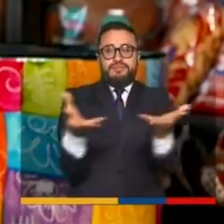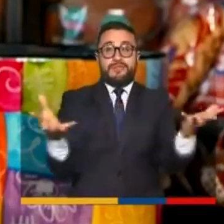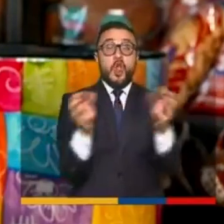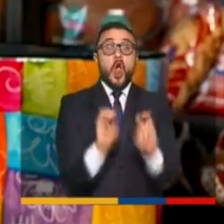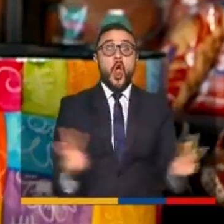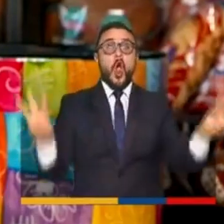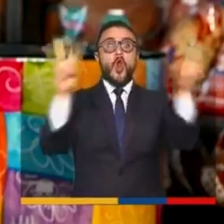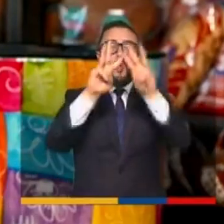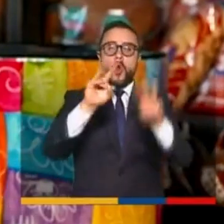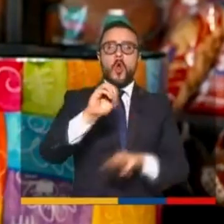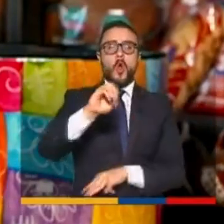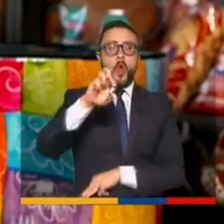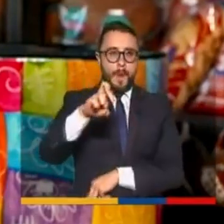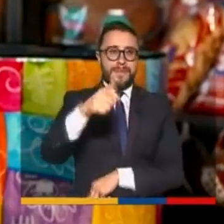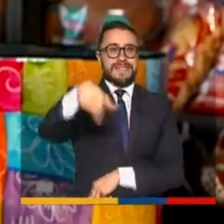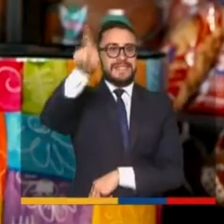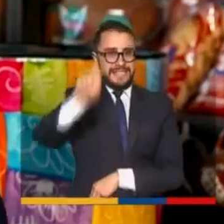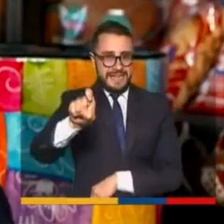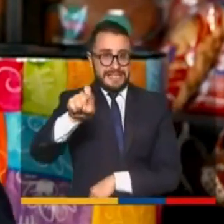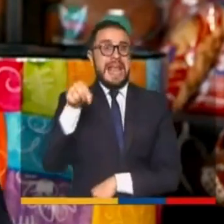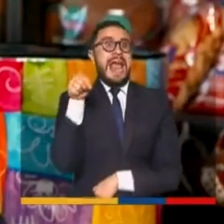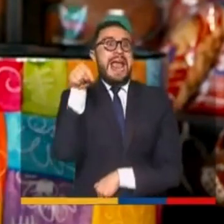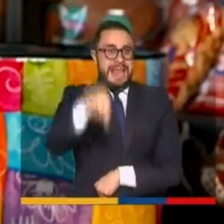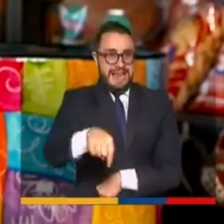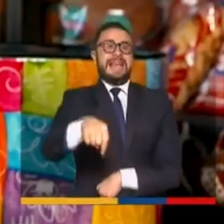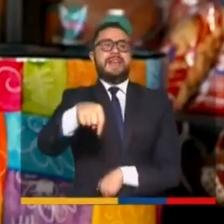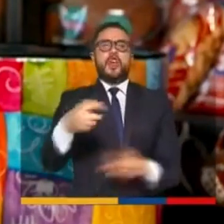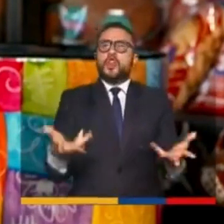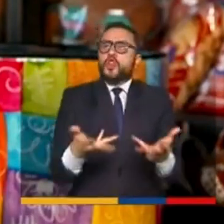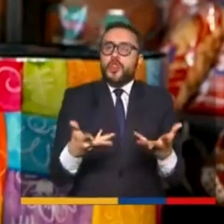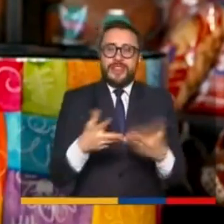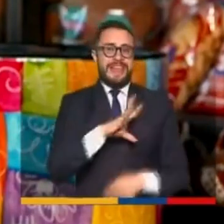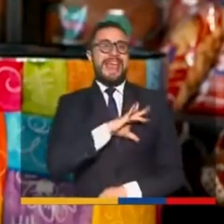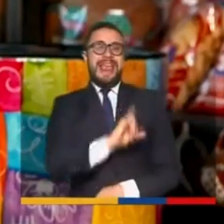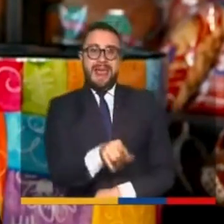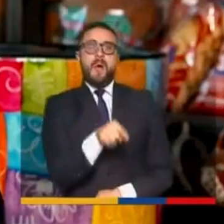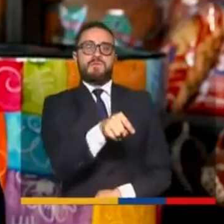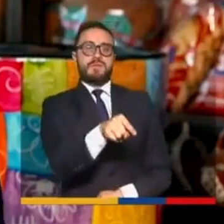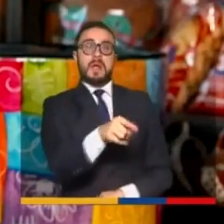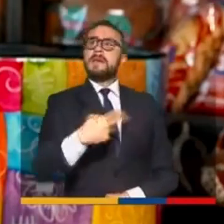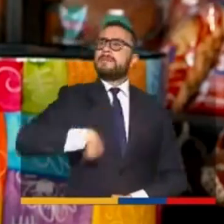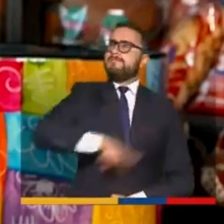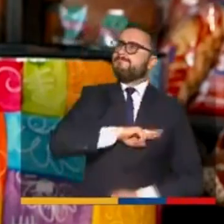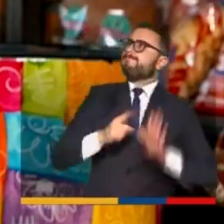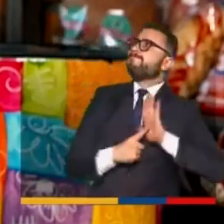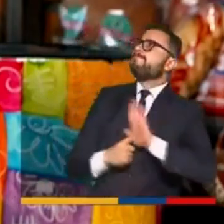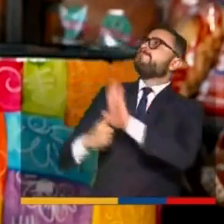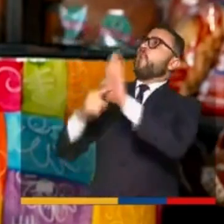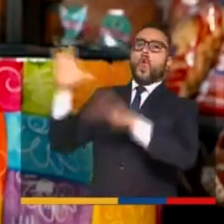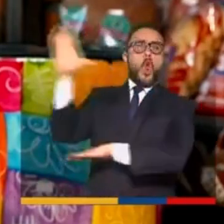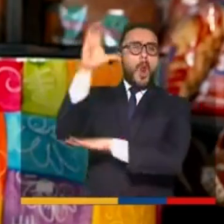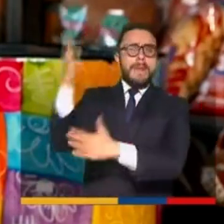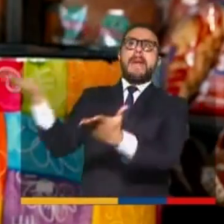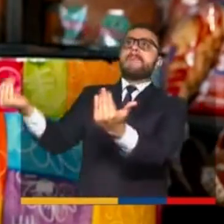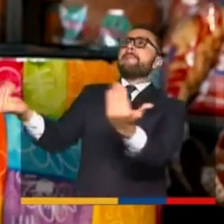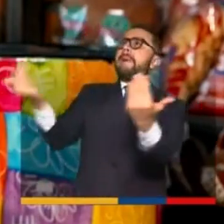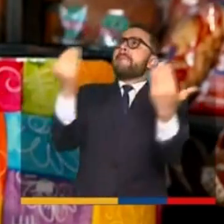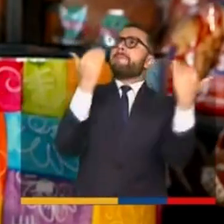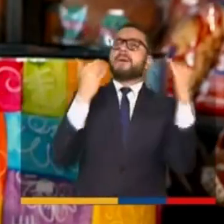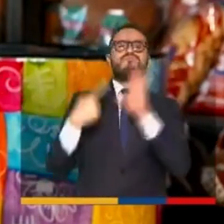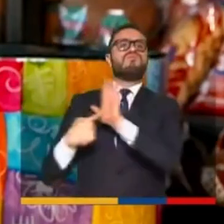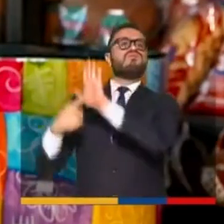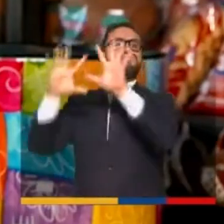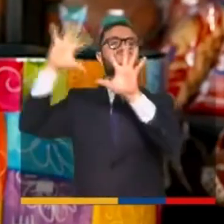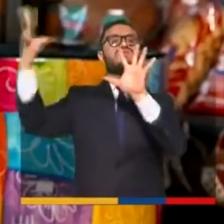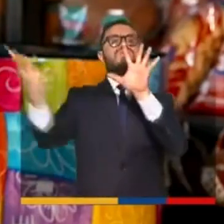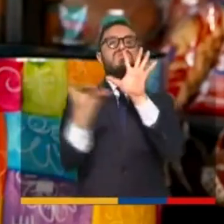Cali. Hemos logrado que Colombia sea mirada en el mundo. Por eso no solo aumenta el turismo extranjero,